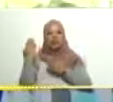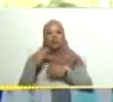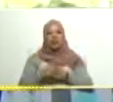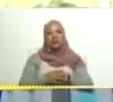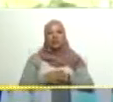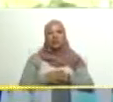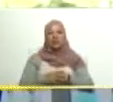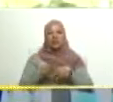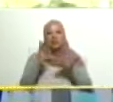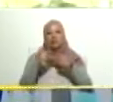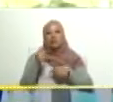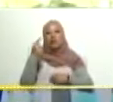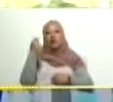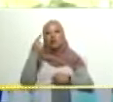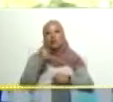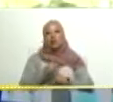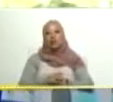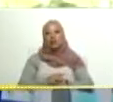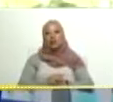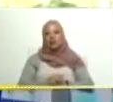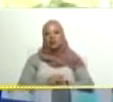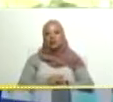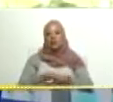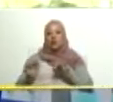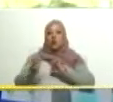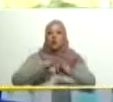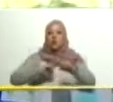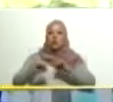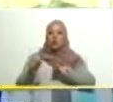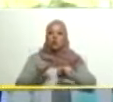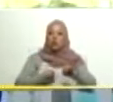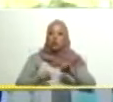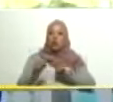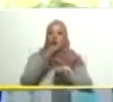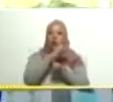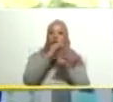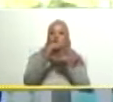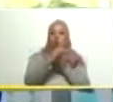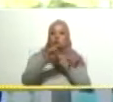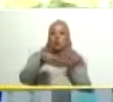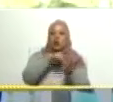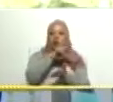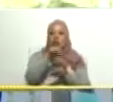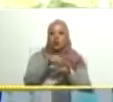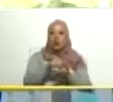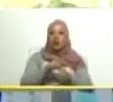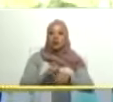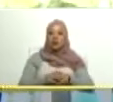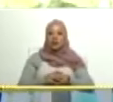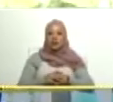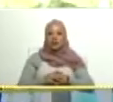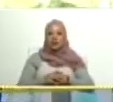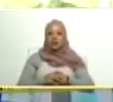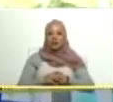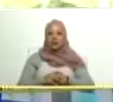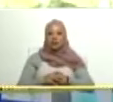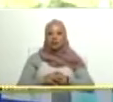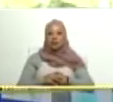En número 11, el movimiento de la cultura nacional.